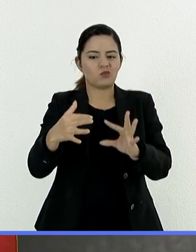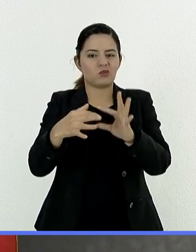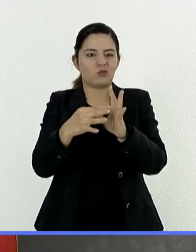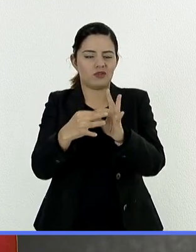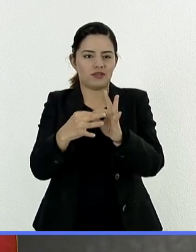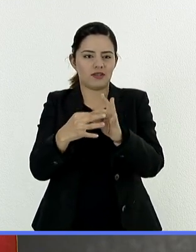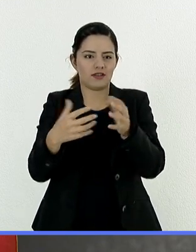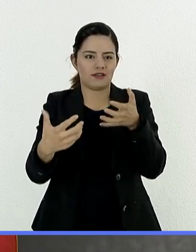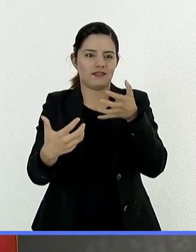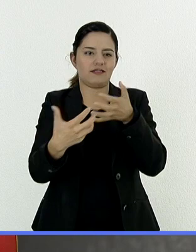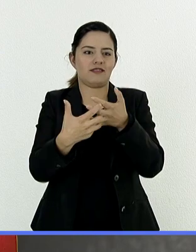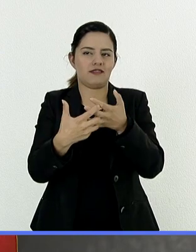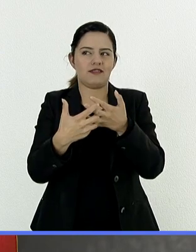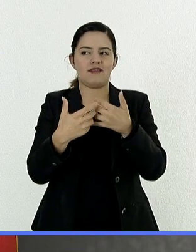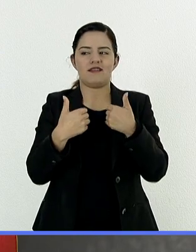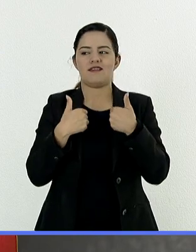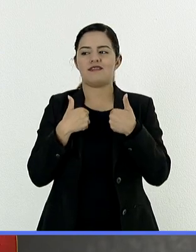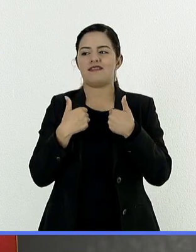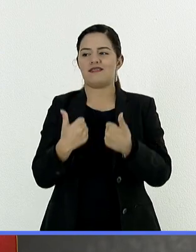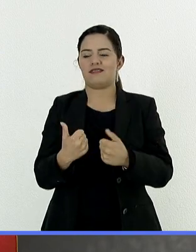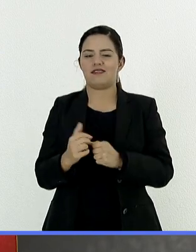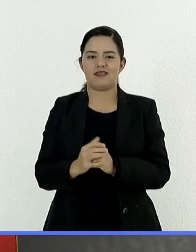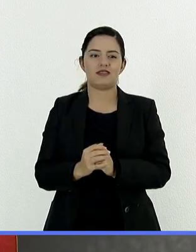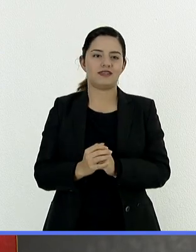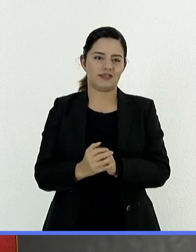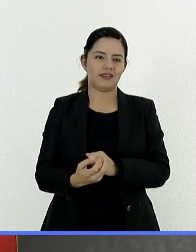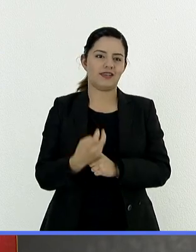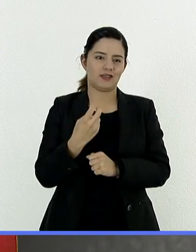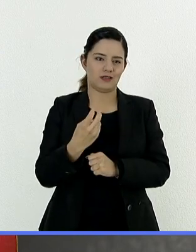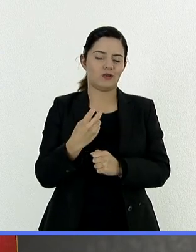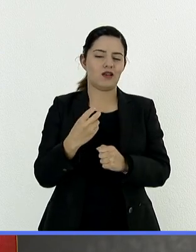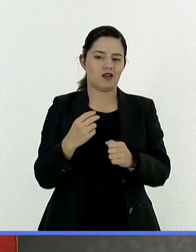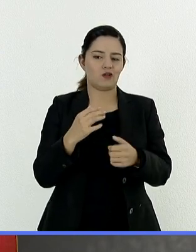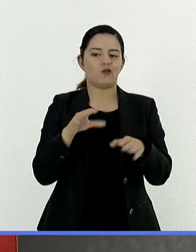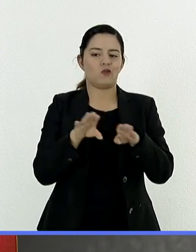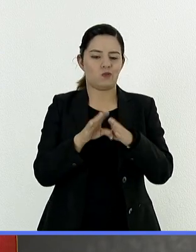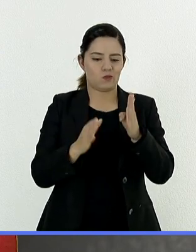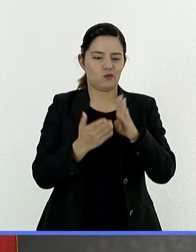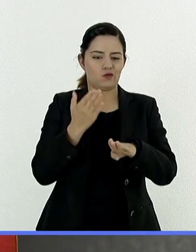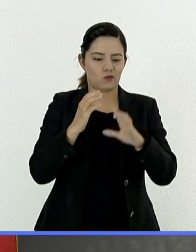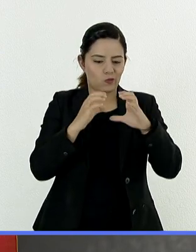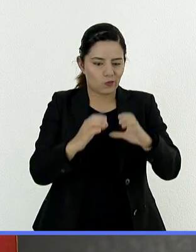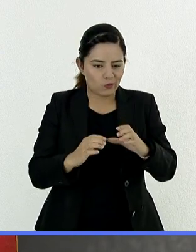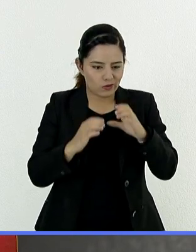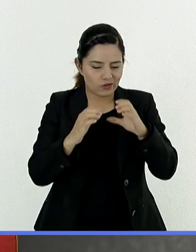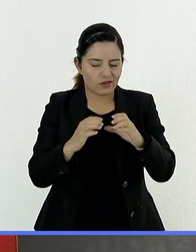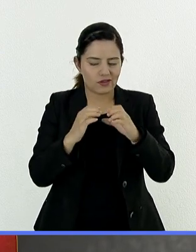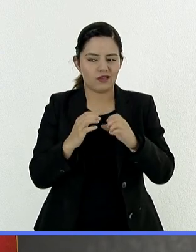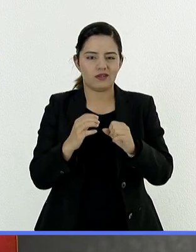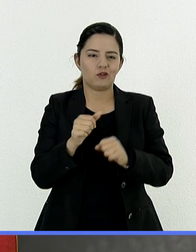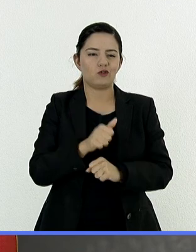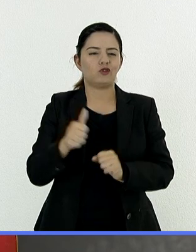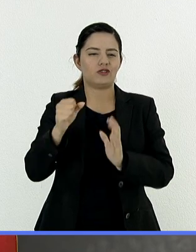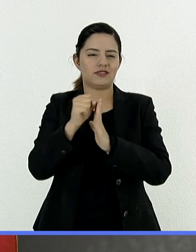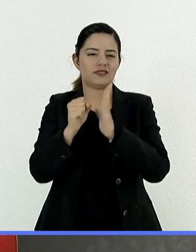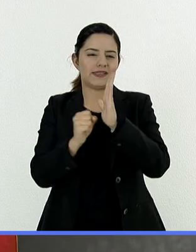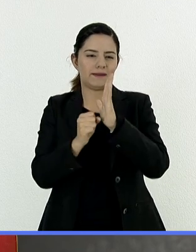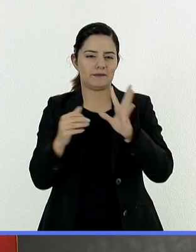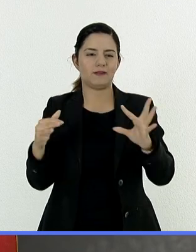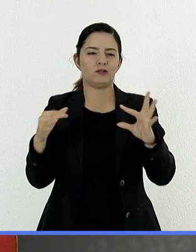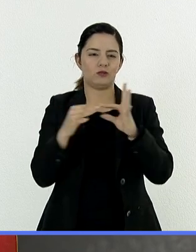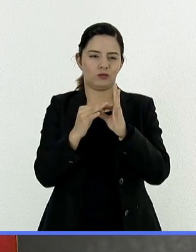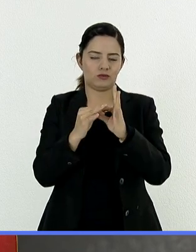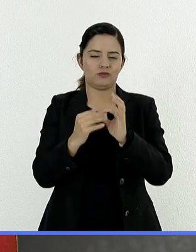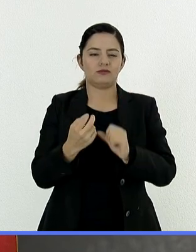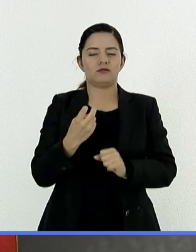una gran lección de Ecología el poder estudiar los acuíferos y como interaccionan con otros con otros sistemas yo creo que